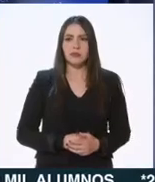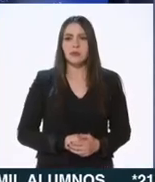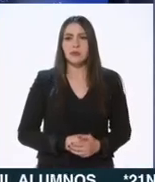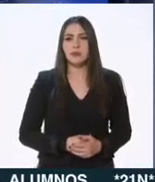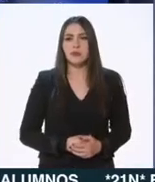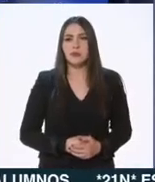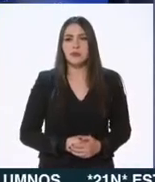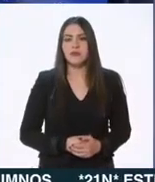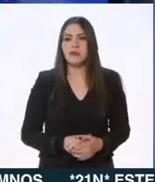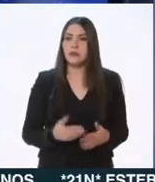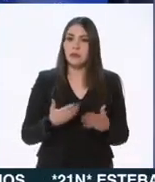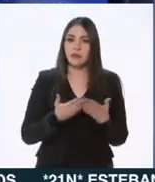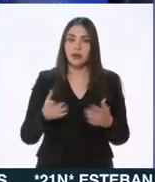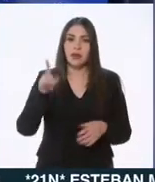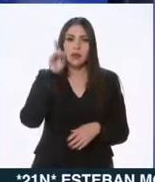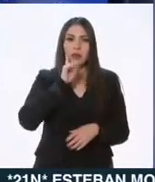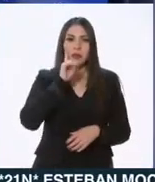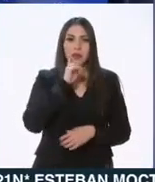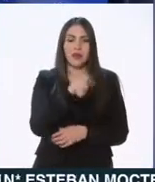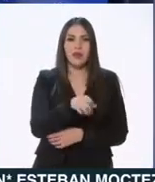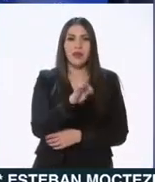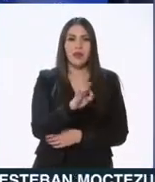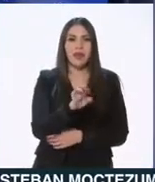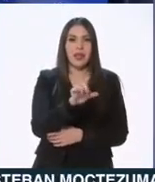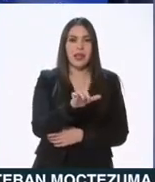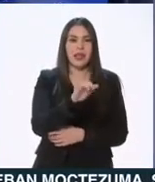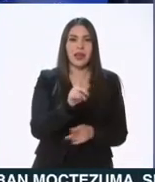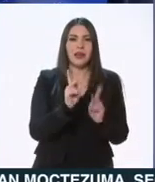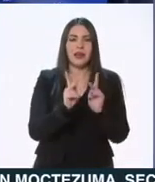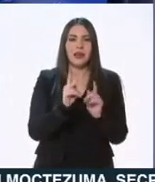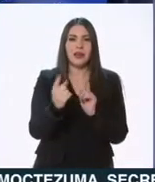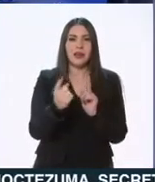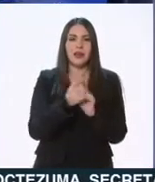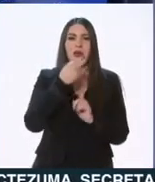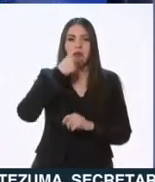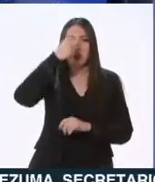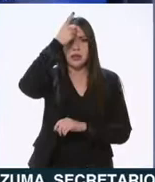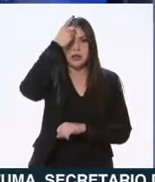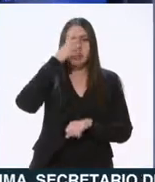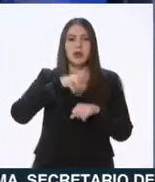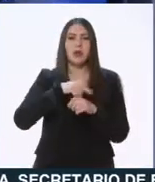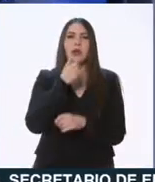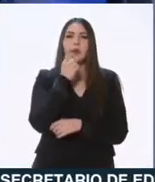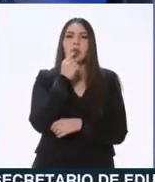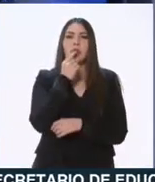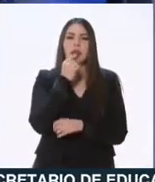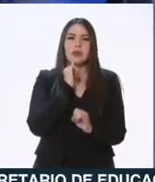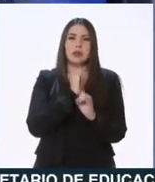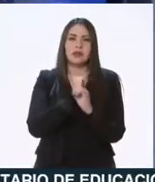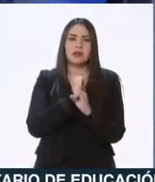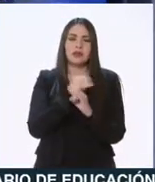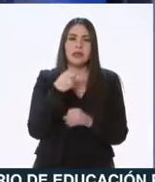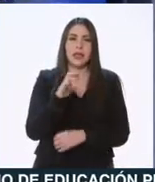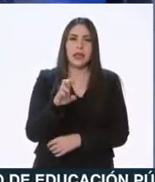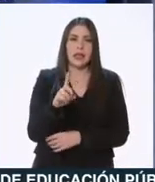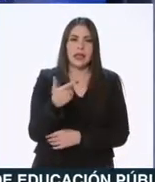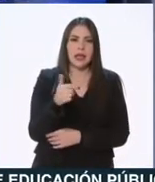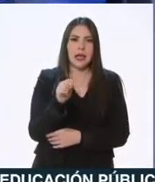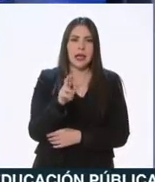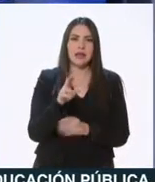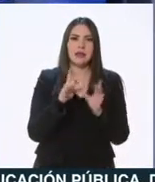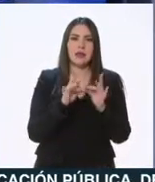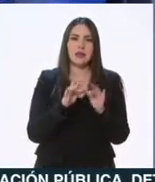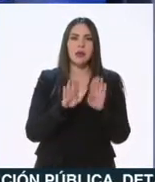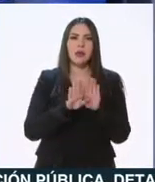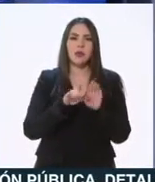Y mire, precisamente nuestra compañera Feli conversó con el director de la Policía Cibernética de la ciudad, Edgar Martínez, sobre la función de este grupo